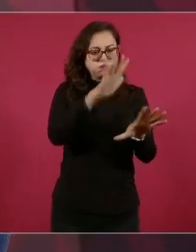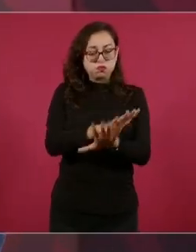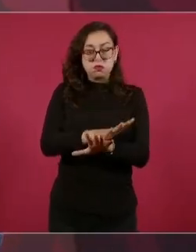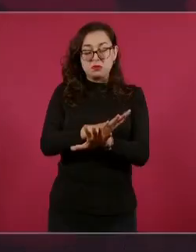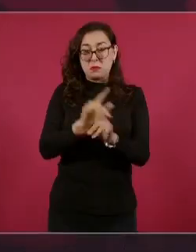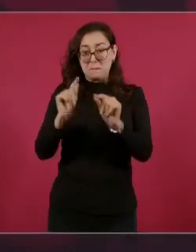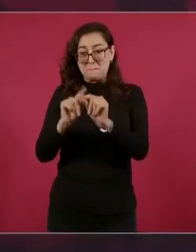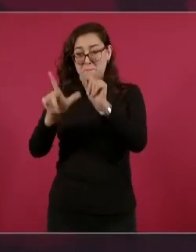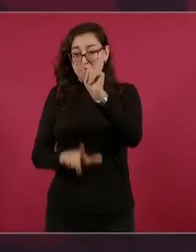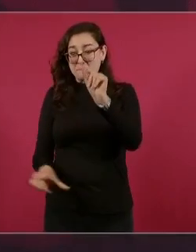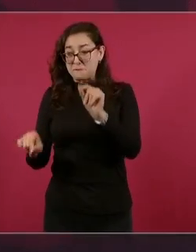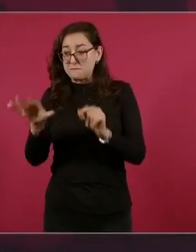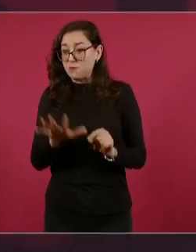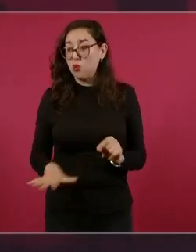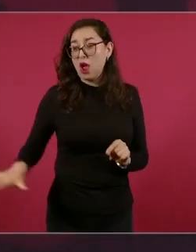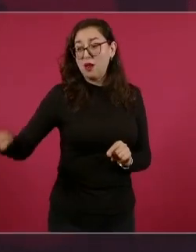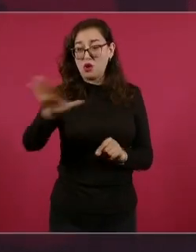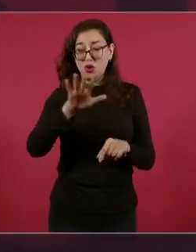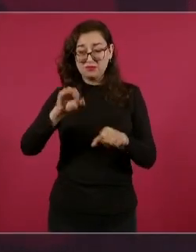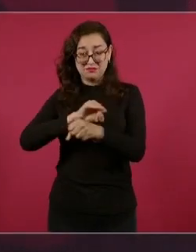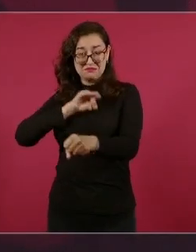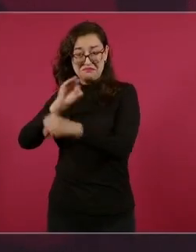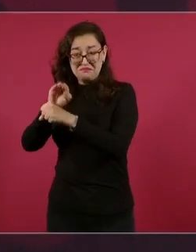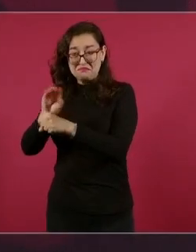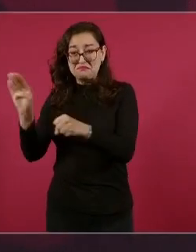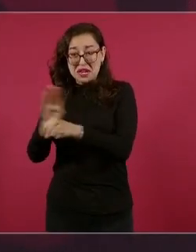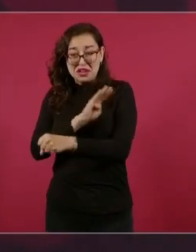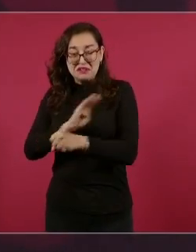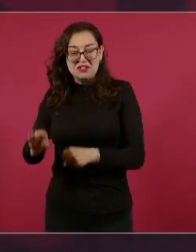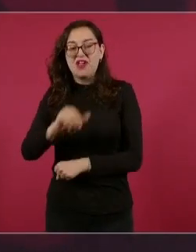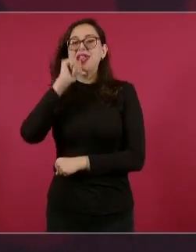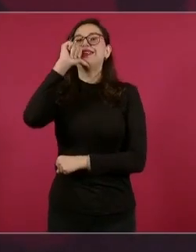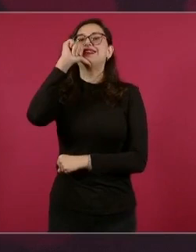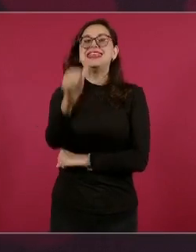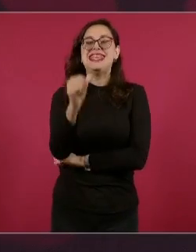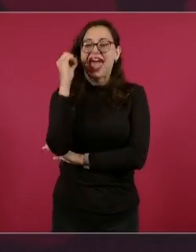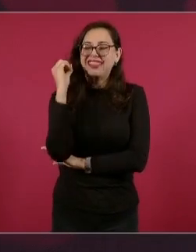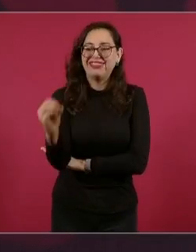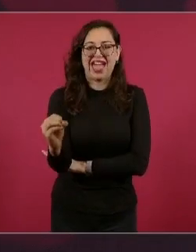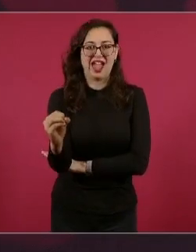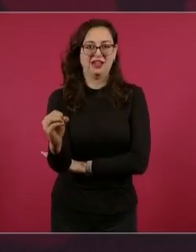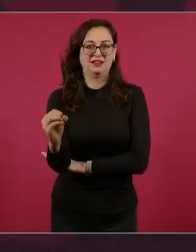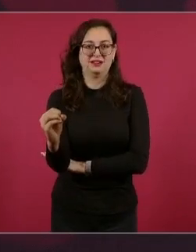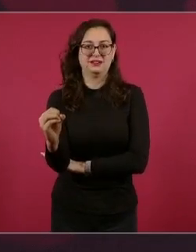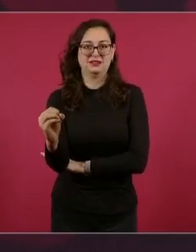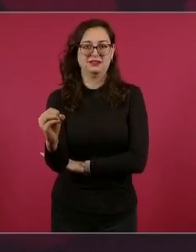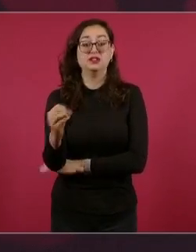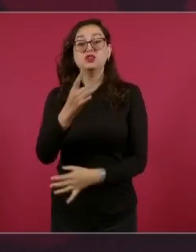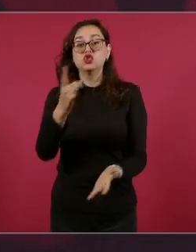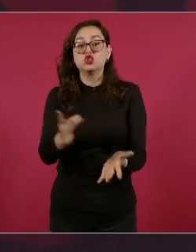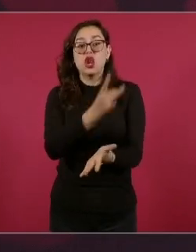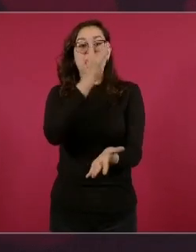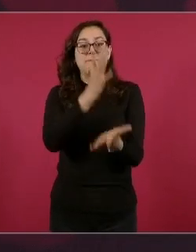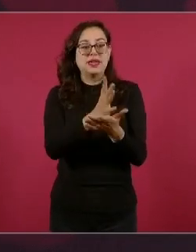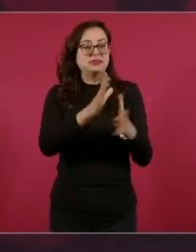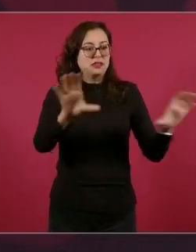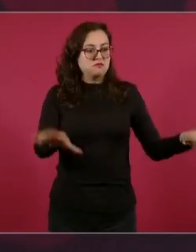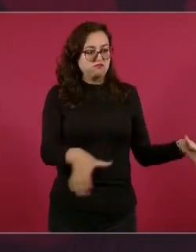lo hicieron en beneficio de las minorías, con la complicidad de